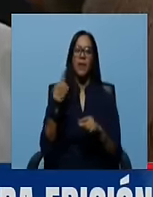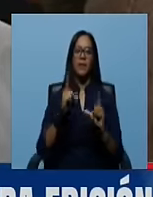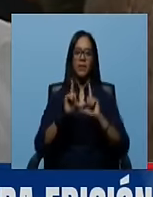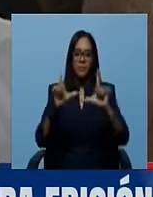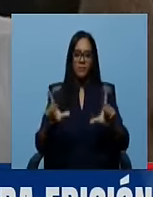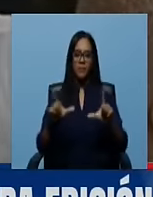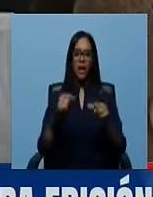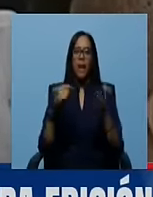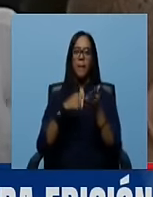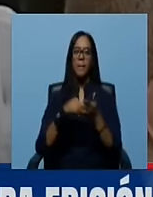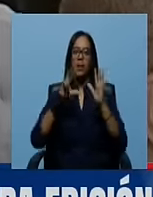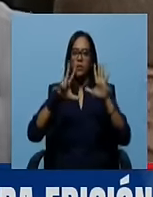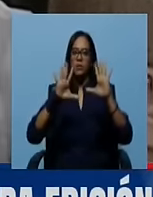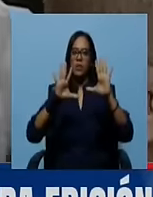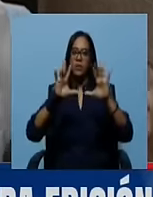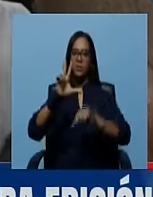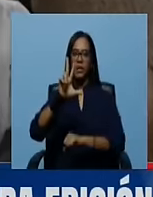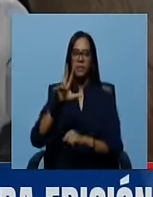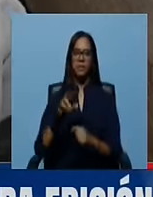en 1813.